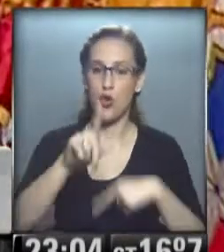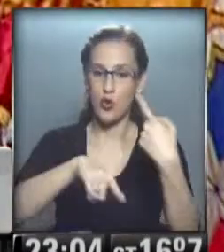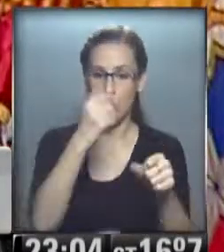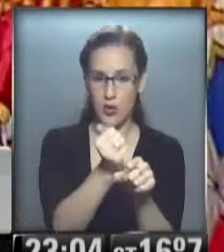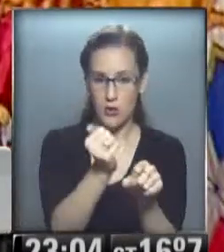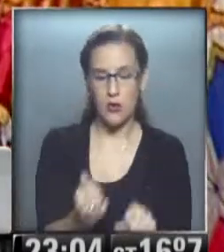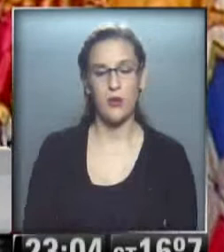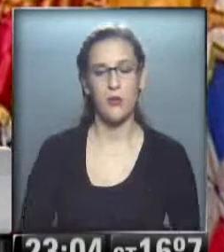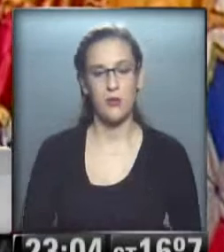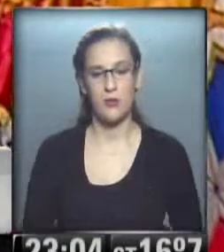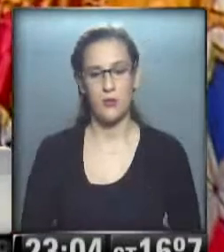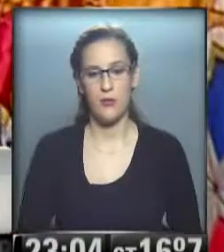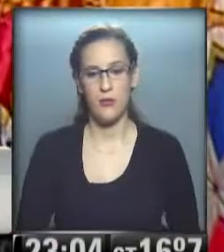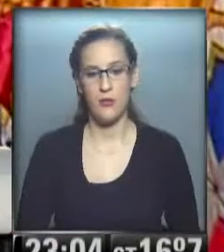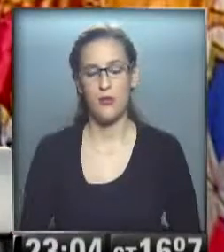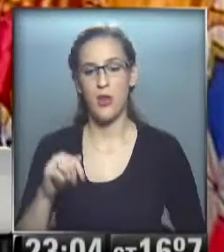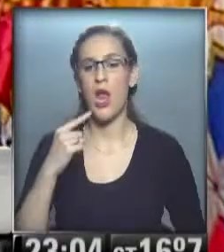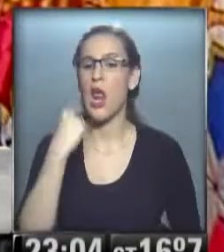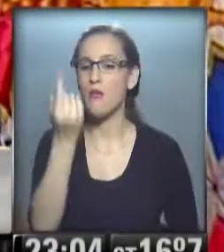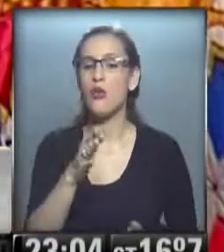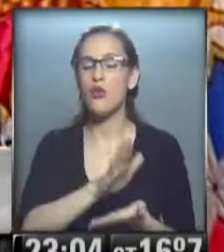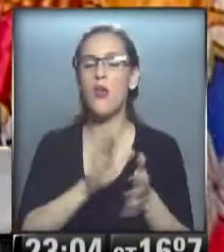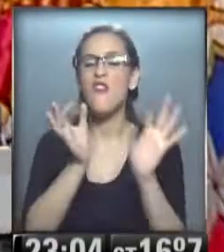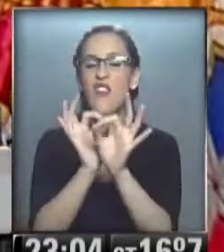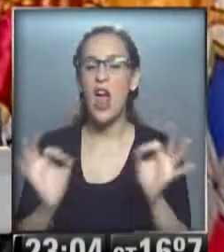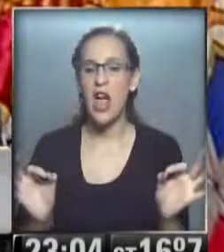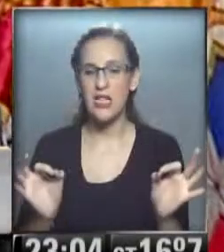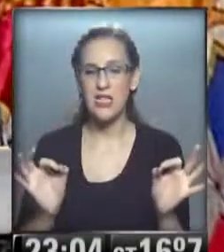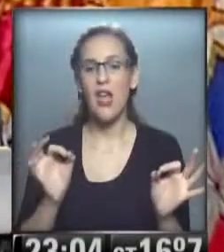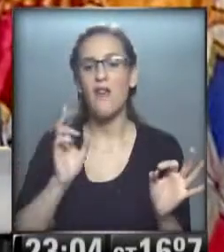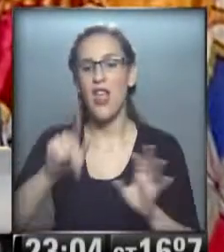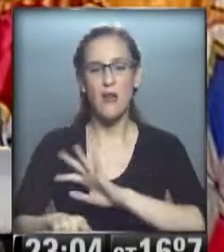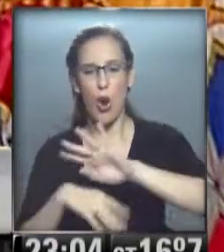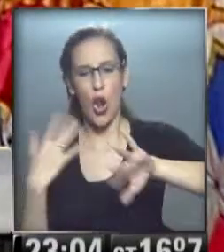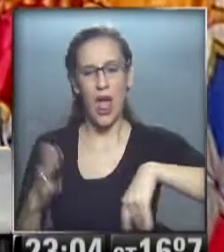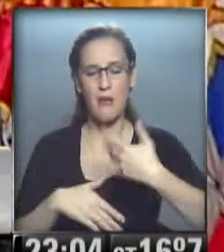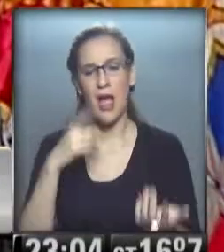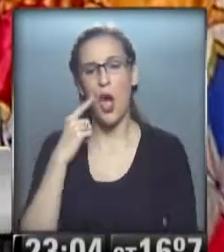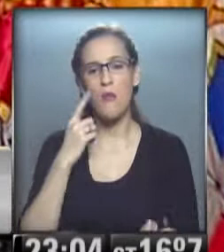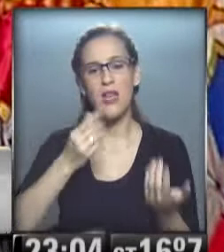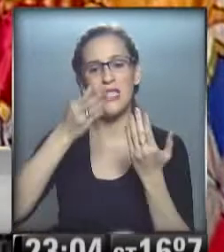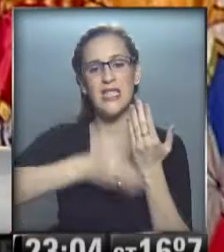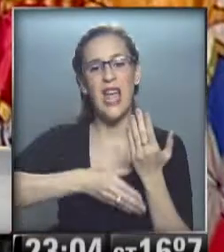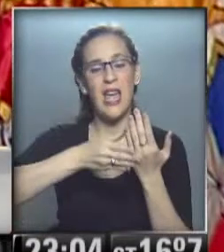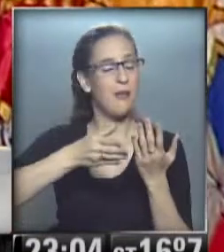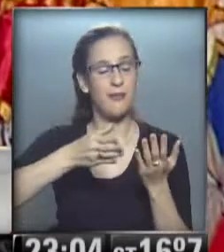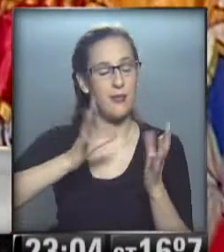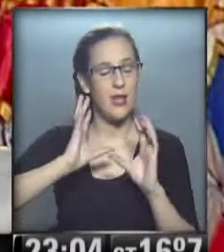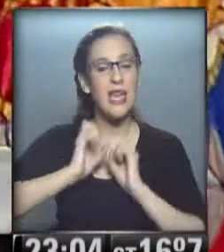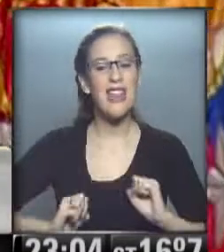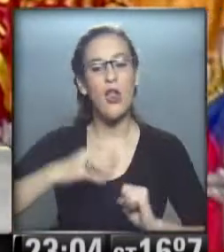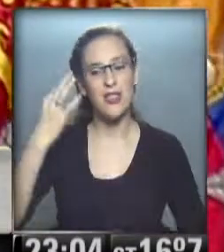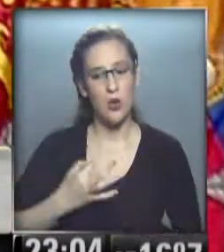a responder en ese sentido con una frase que dijo un poco polémica de nuestro secretario de Seguridad, el